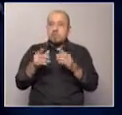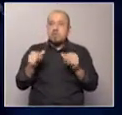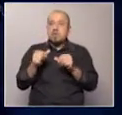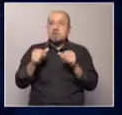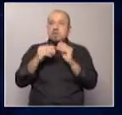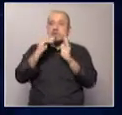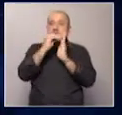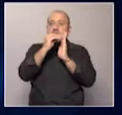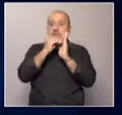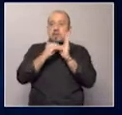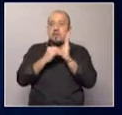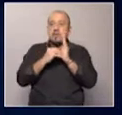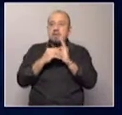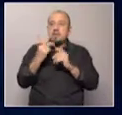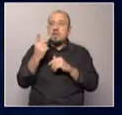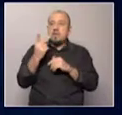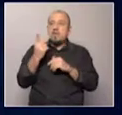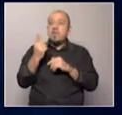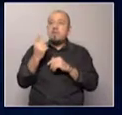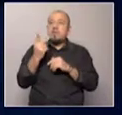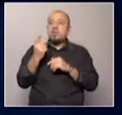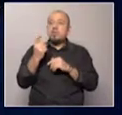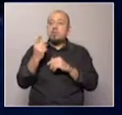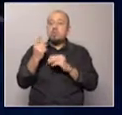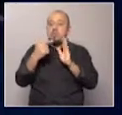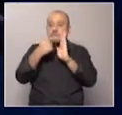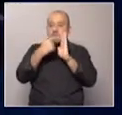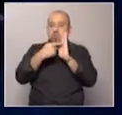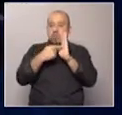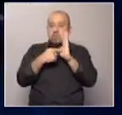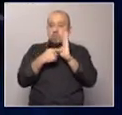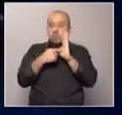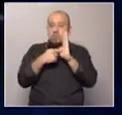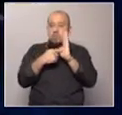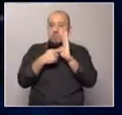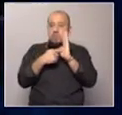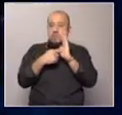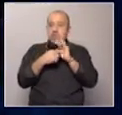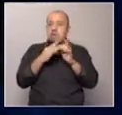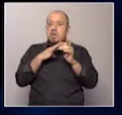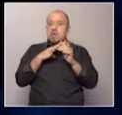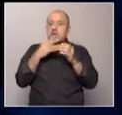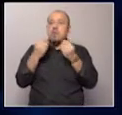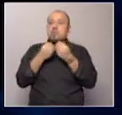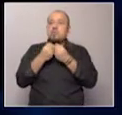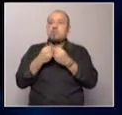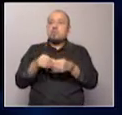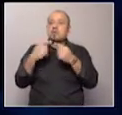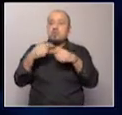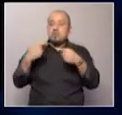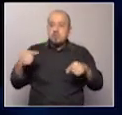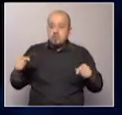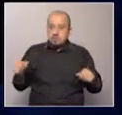que eran para nuestros centrales eran 21 21 elementos lo que pasa que hay mucha cosa pendiente hay muchas cosas para hacer